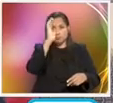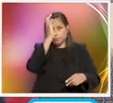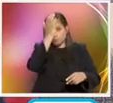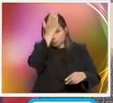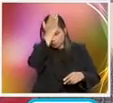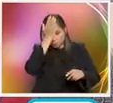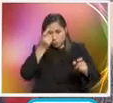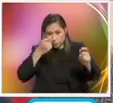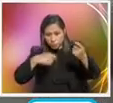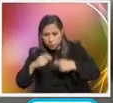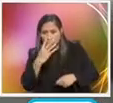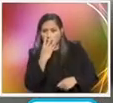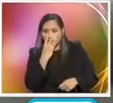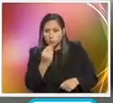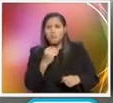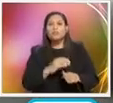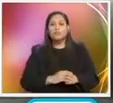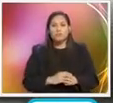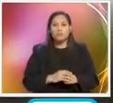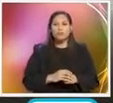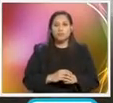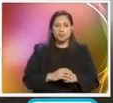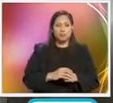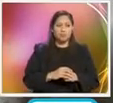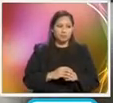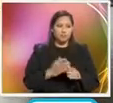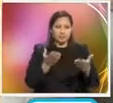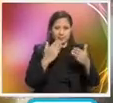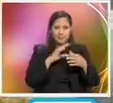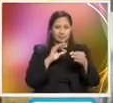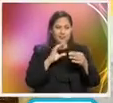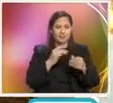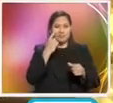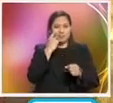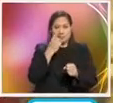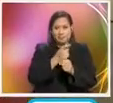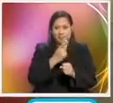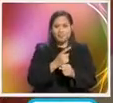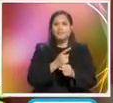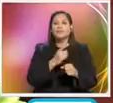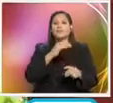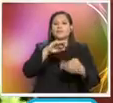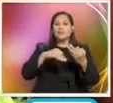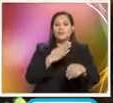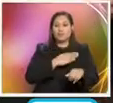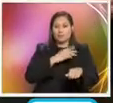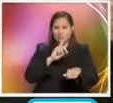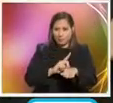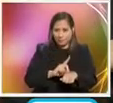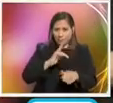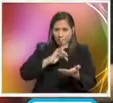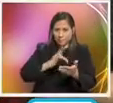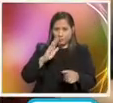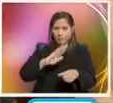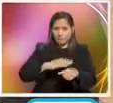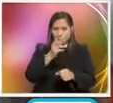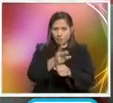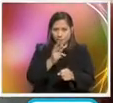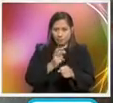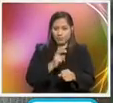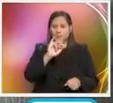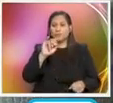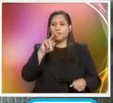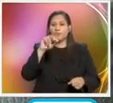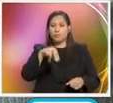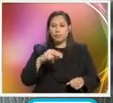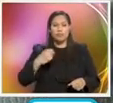Corderos. Cuéntenos un poquito de ella. Primero que nada, buenos días a todos. Gracias por la invitación, Juan. Y pues